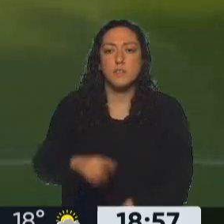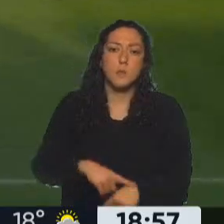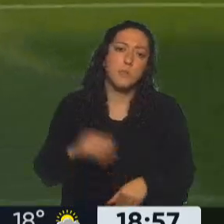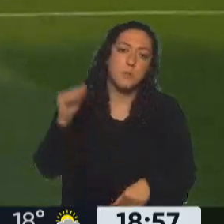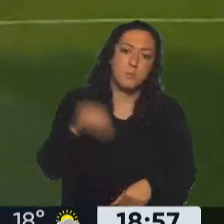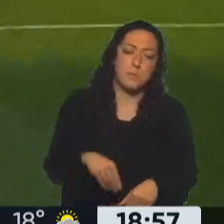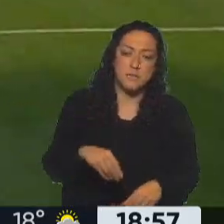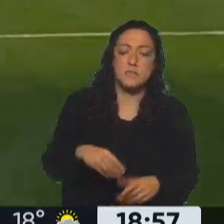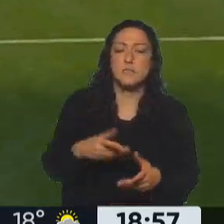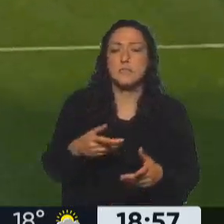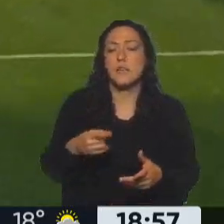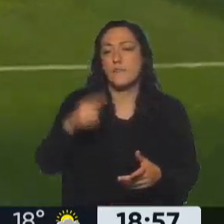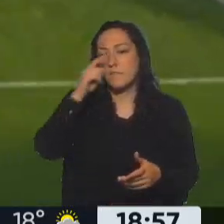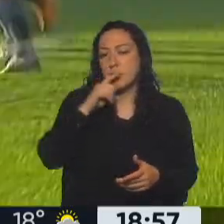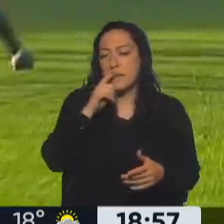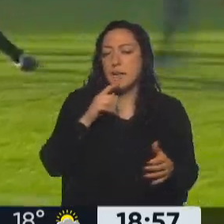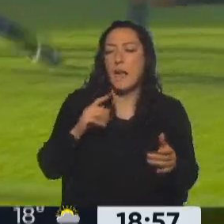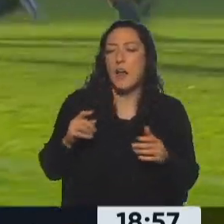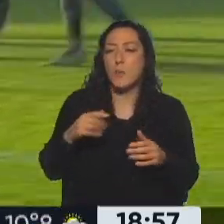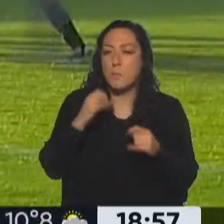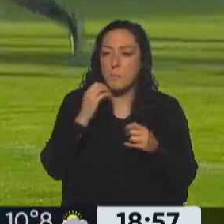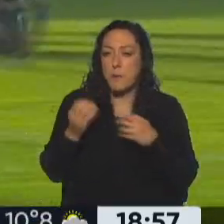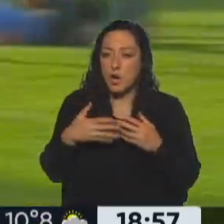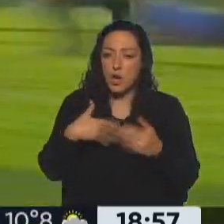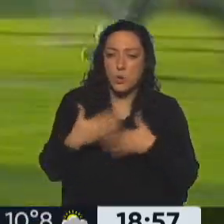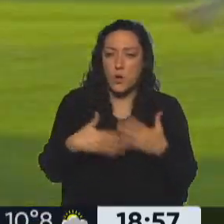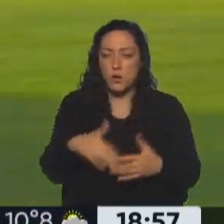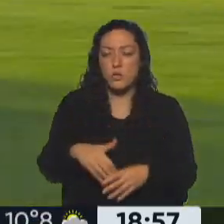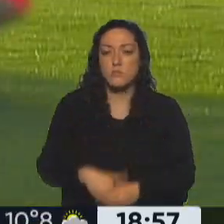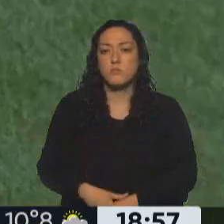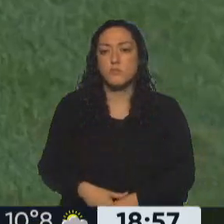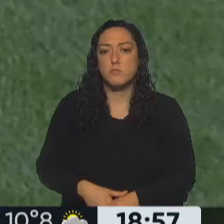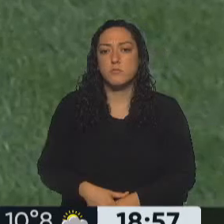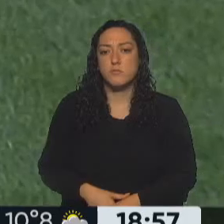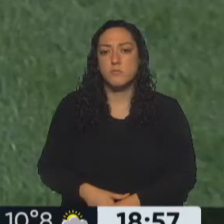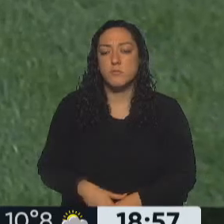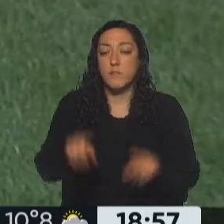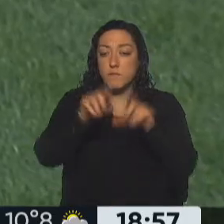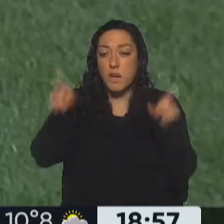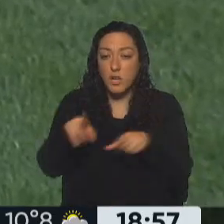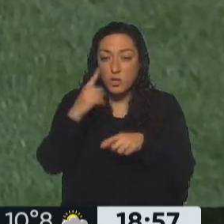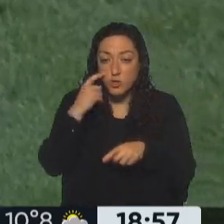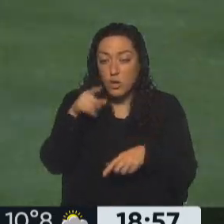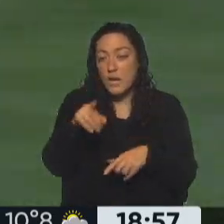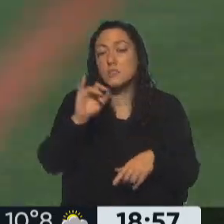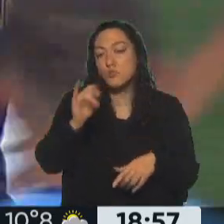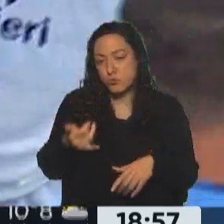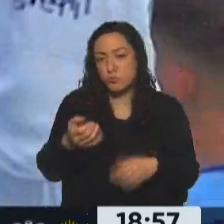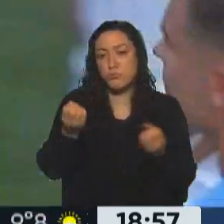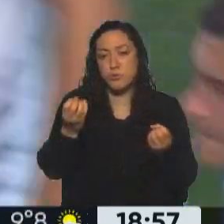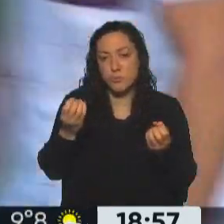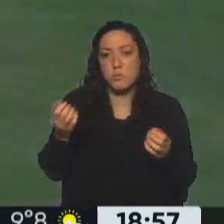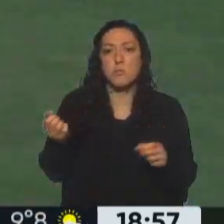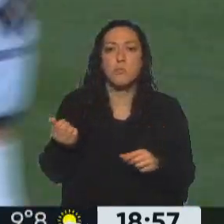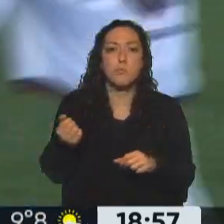y marcó la diferencia. ¿Estaba habilitado? Claro que sí. Fue revisado por el VAR y fue